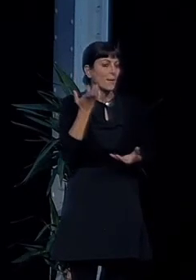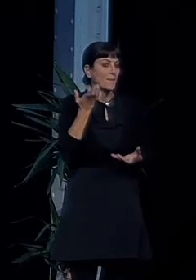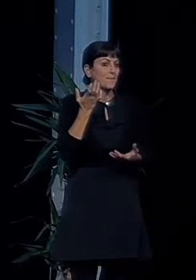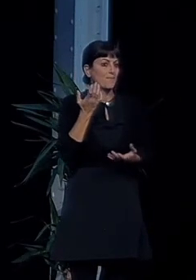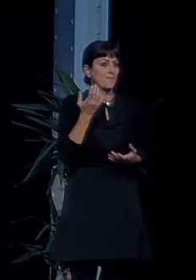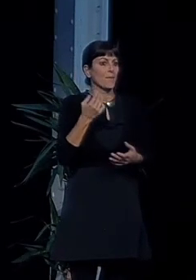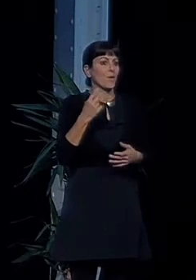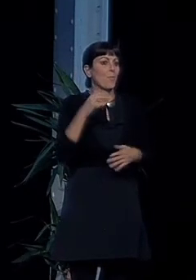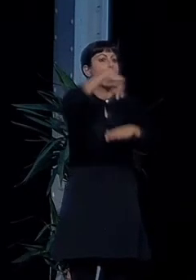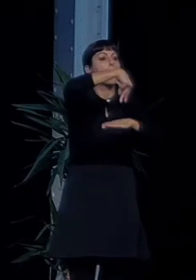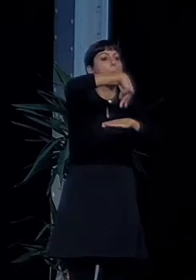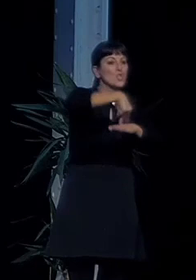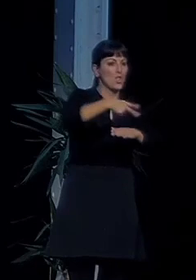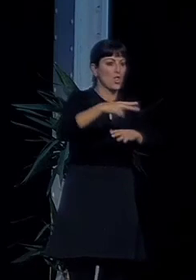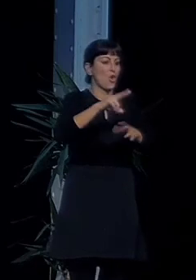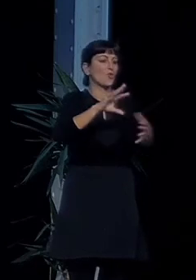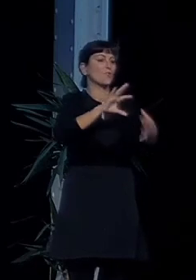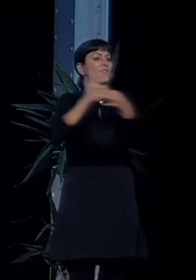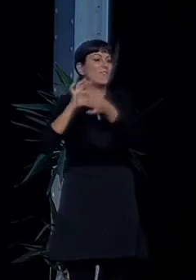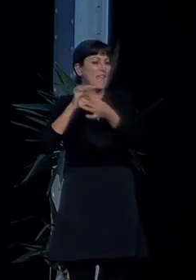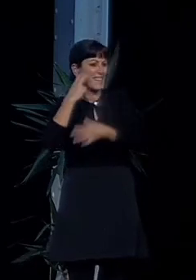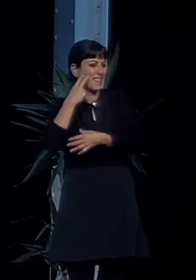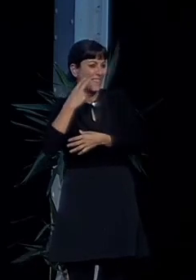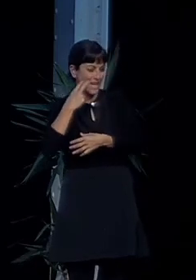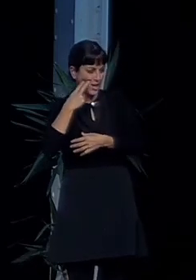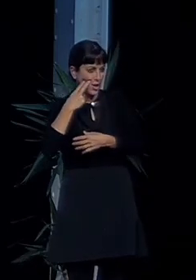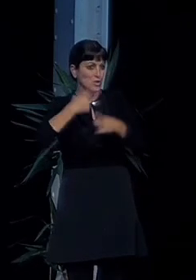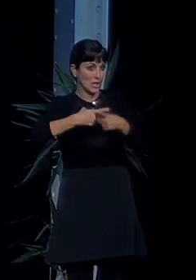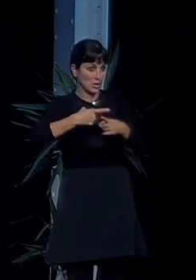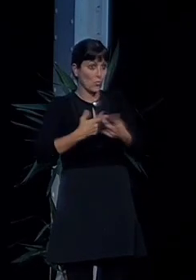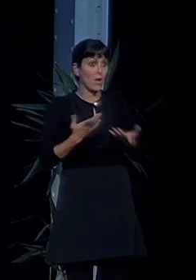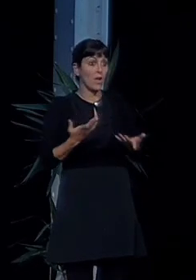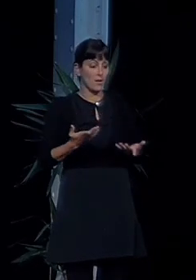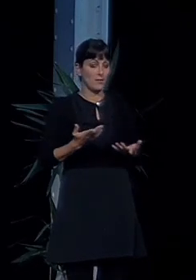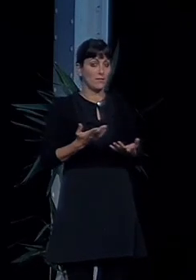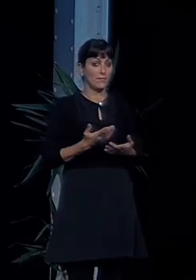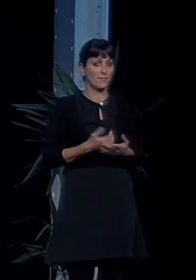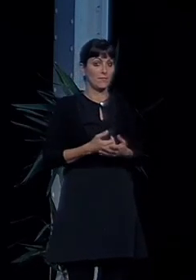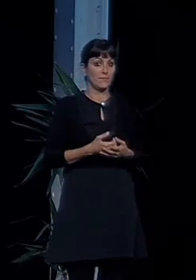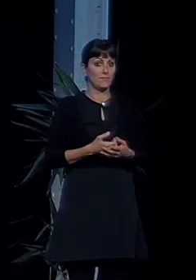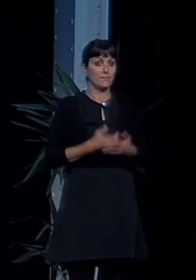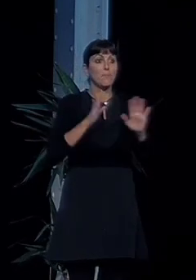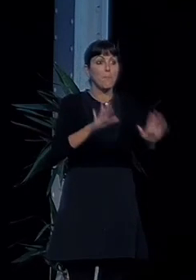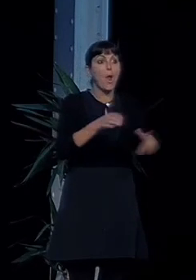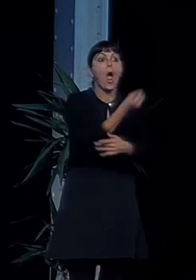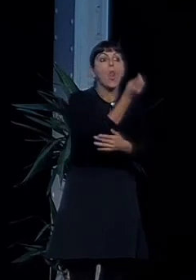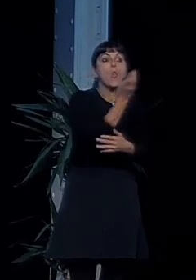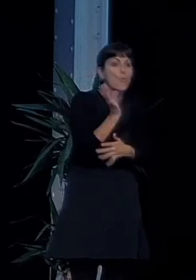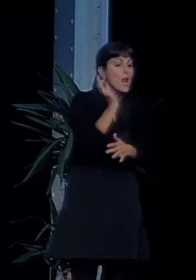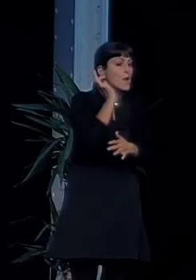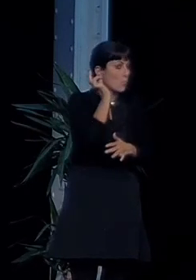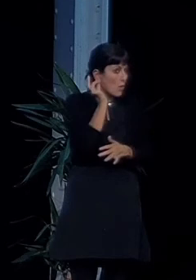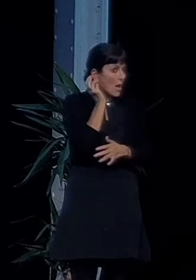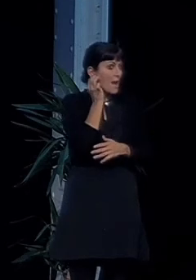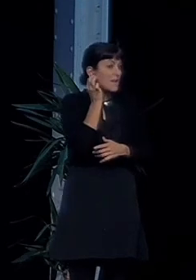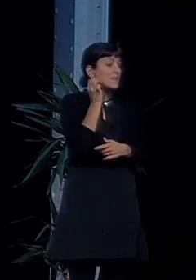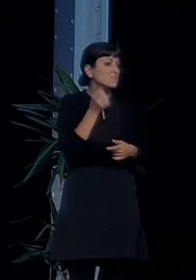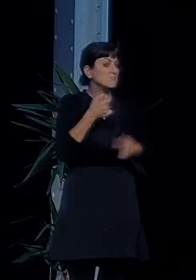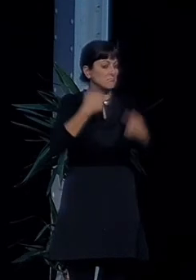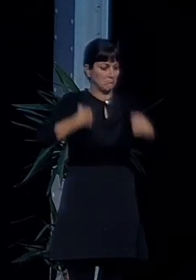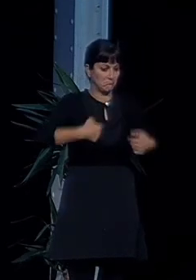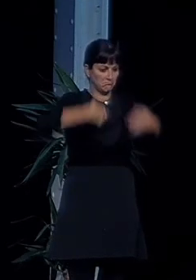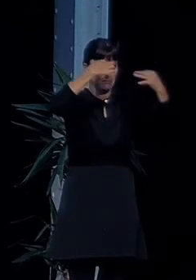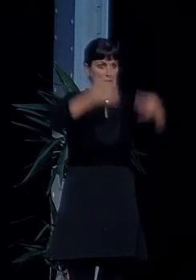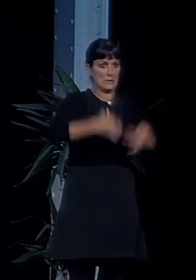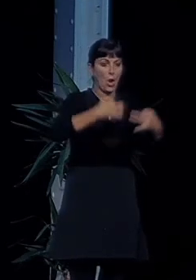peligro sexual, pero a la vez, a lo mejor, a corto plazo, a algunas mujeres le da un poco de seguridad en algún sentido. Creo